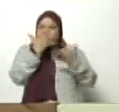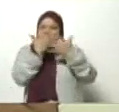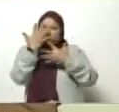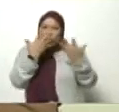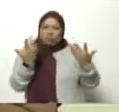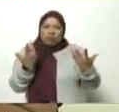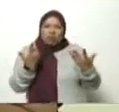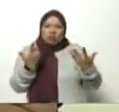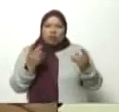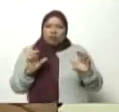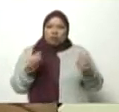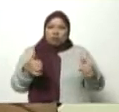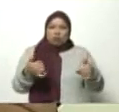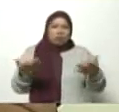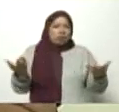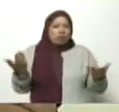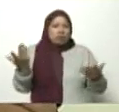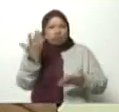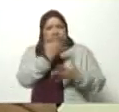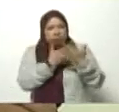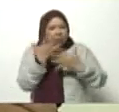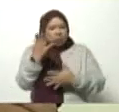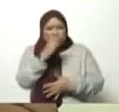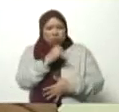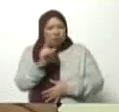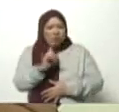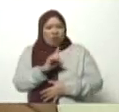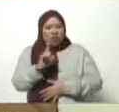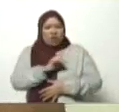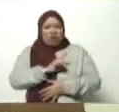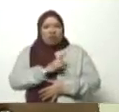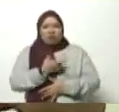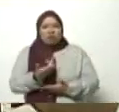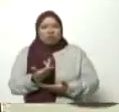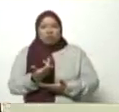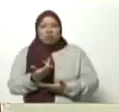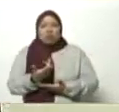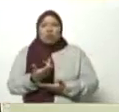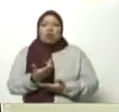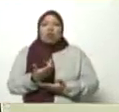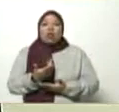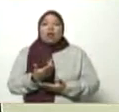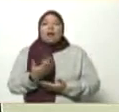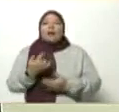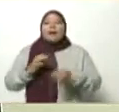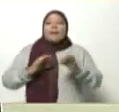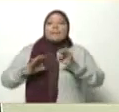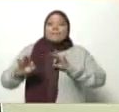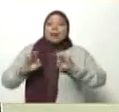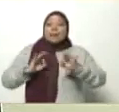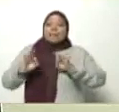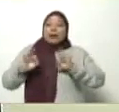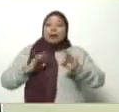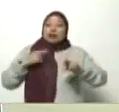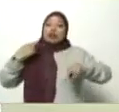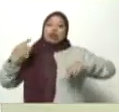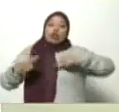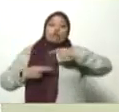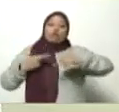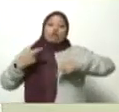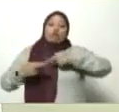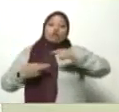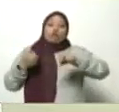vamos a capitular? No, al contrario, nosotros le vamos a decirle a ellos que se prepare porque esta revolución tiene largo